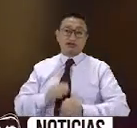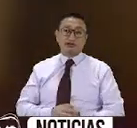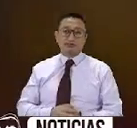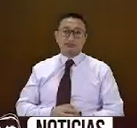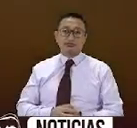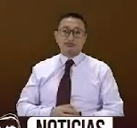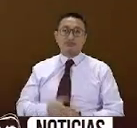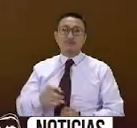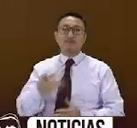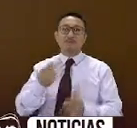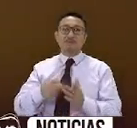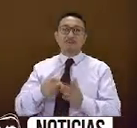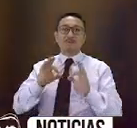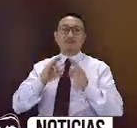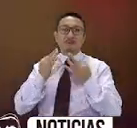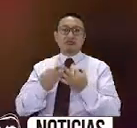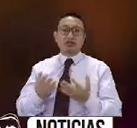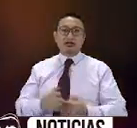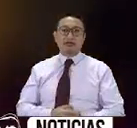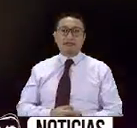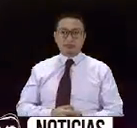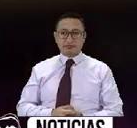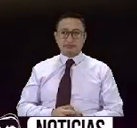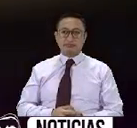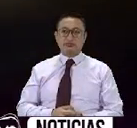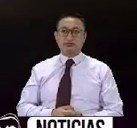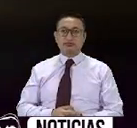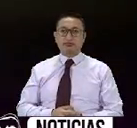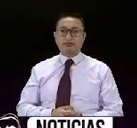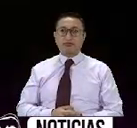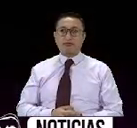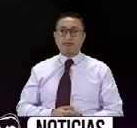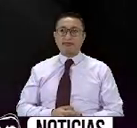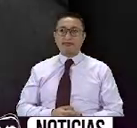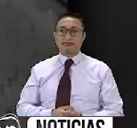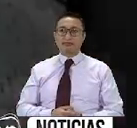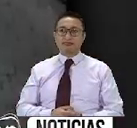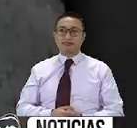entorno familiar que lo haya llevado a cometer el crimen.